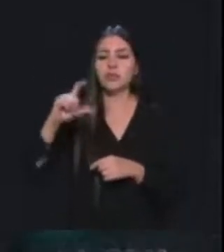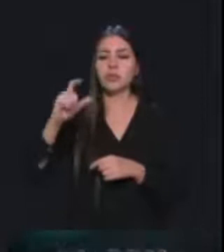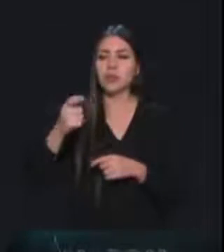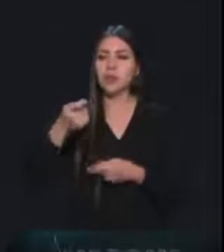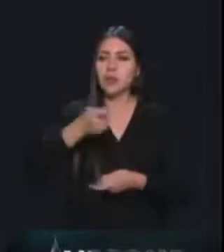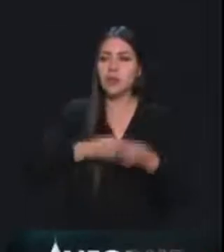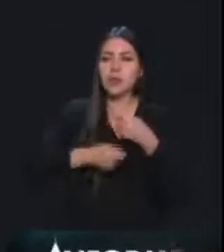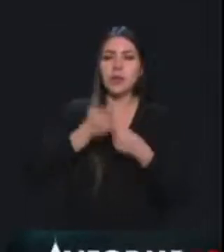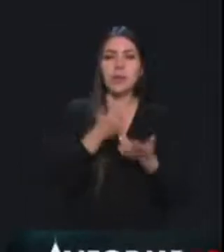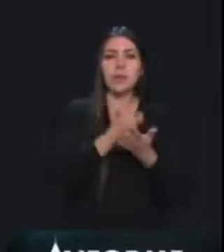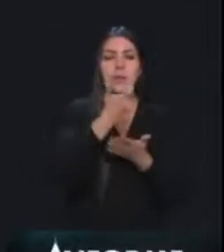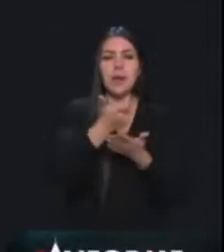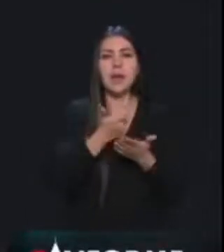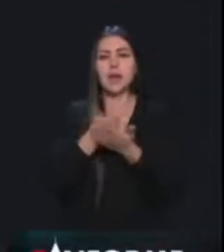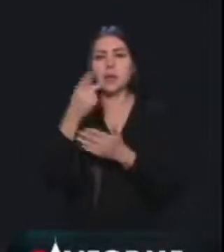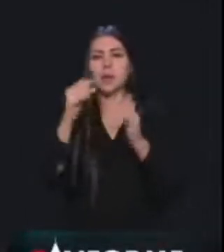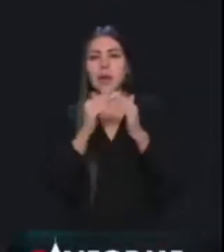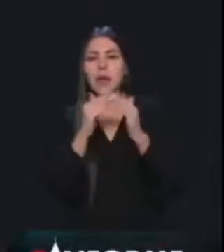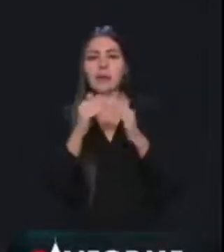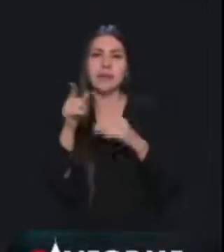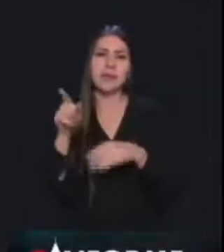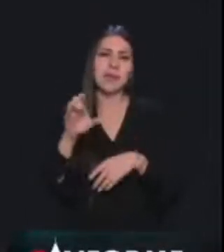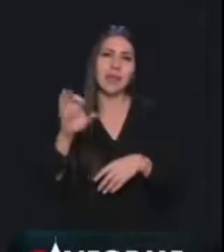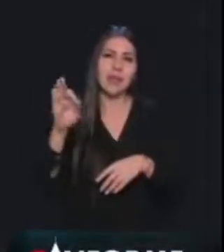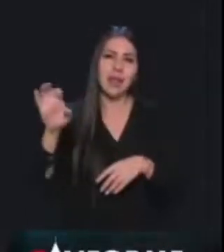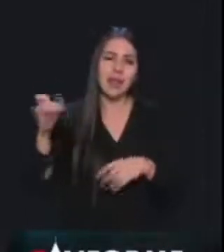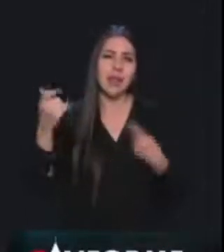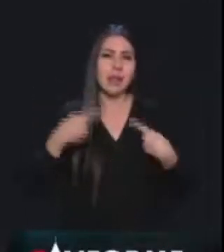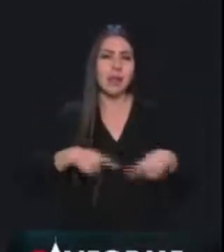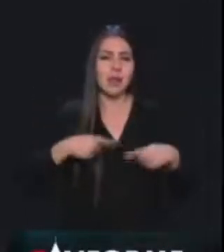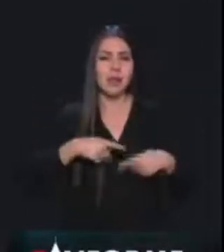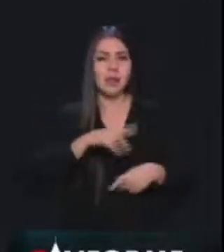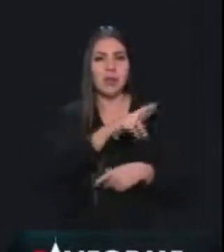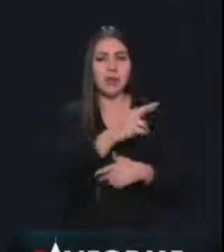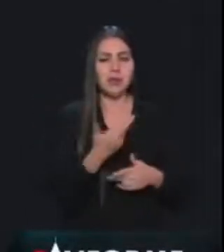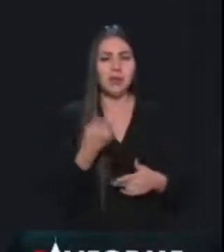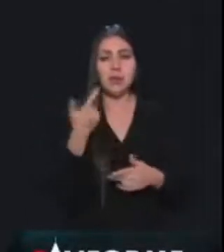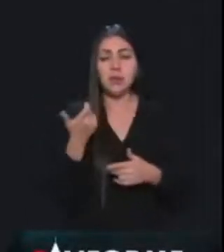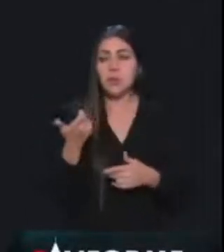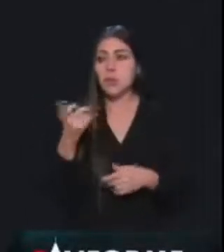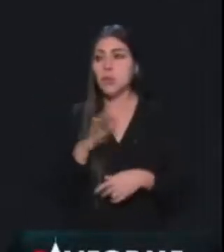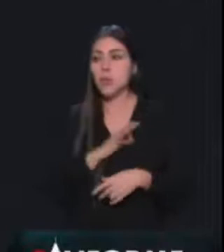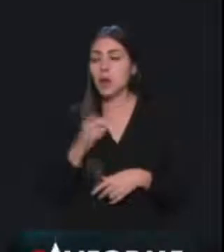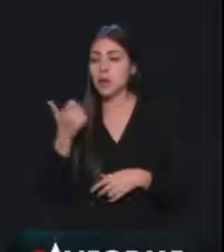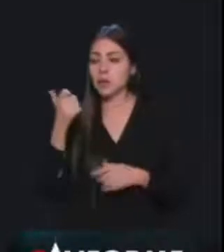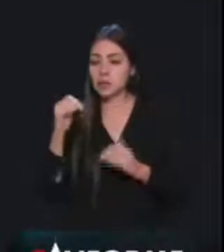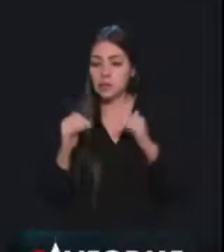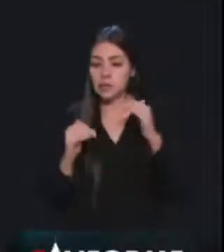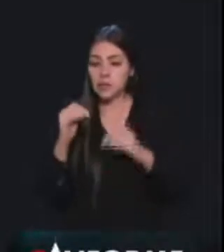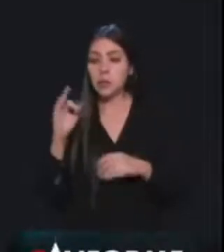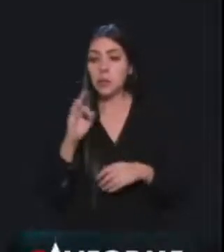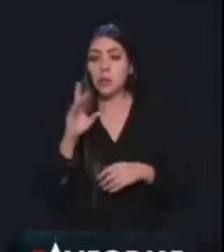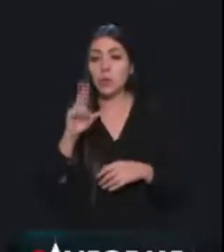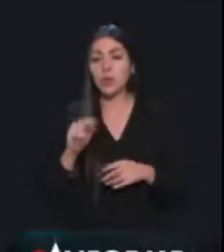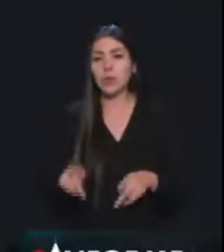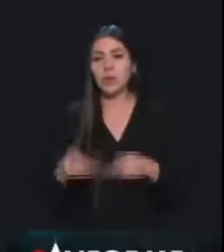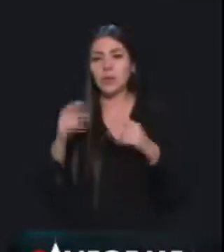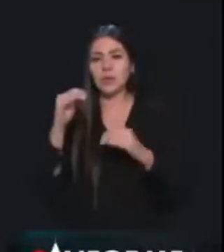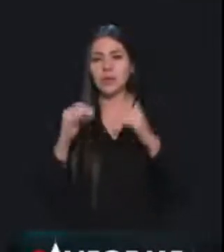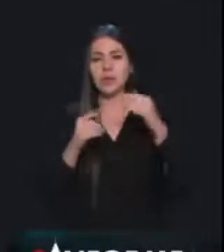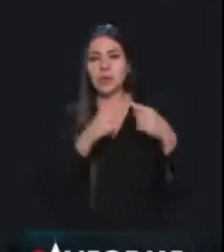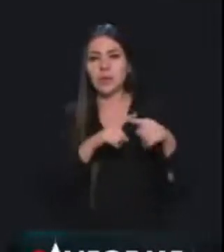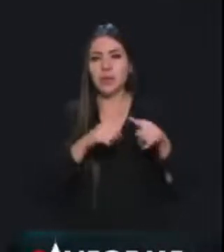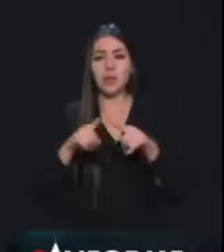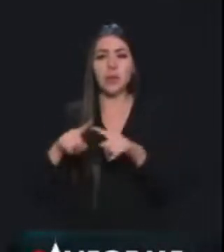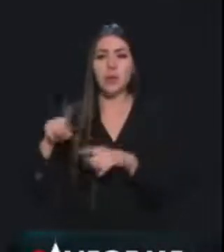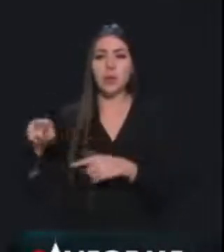y si te alcanzaban para reducir el costo mensual, pero si tenías excedentes los vendías. Esos contratos son